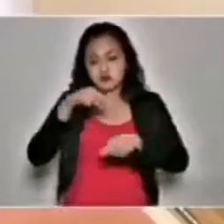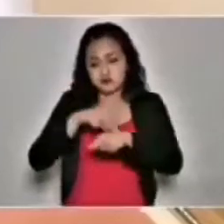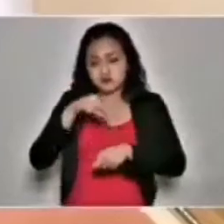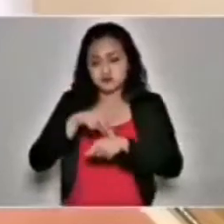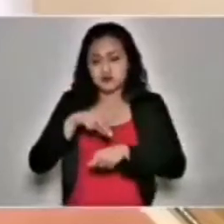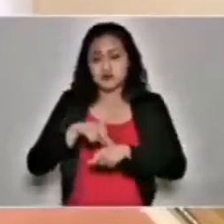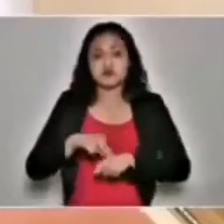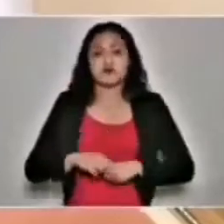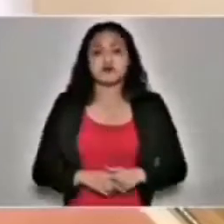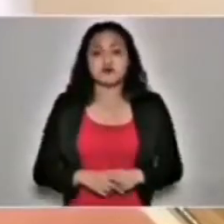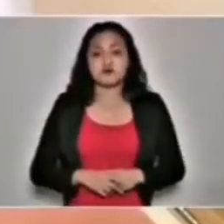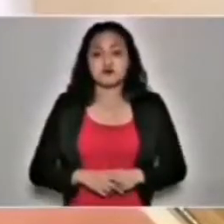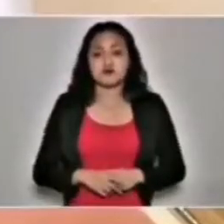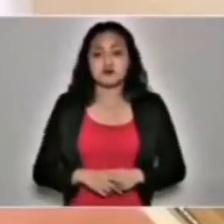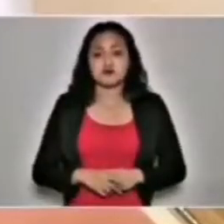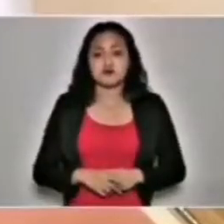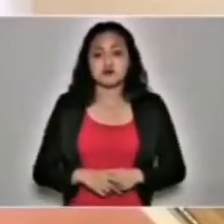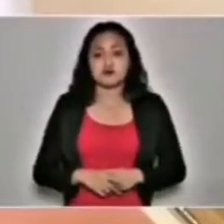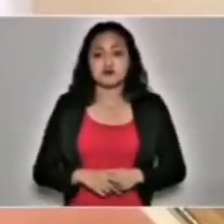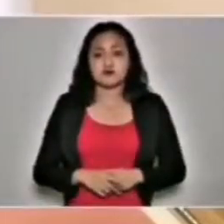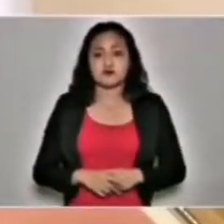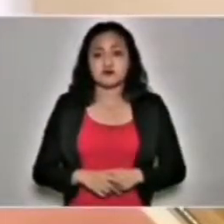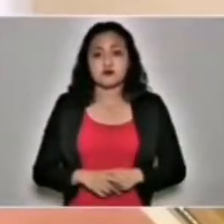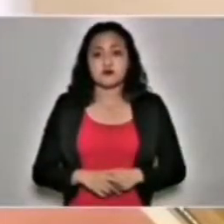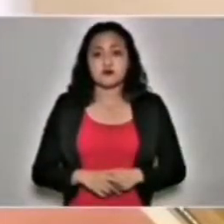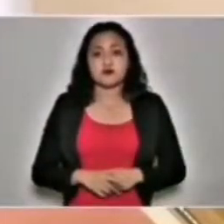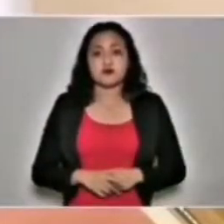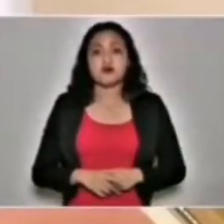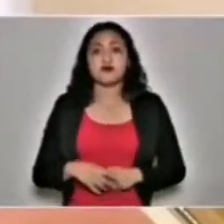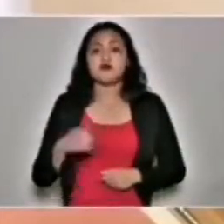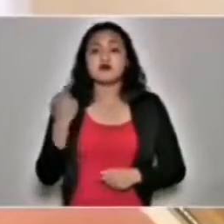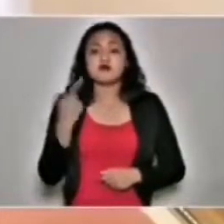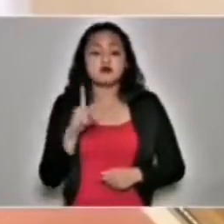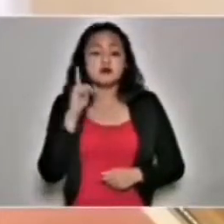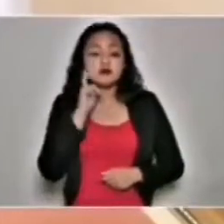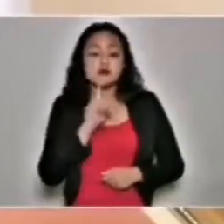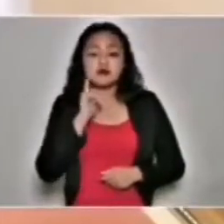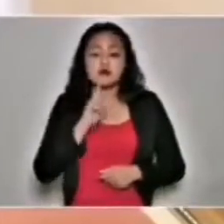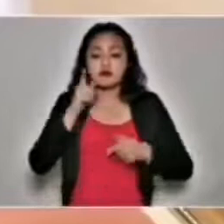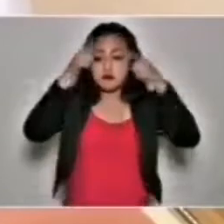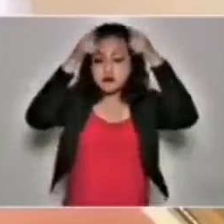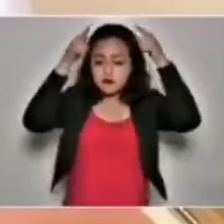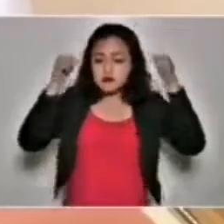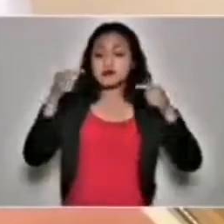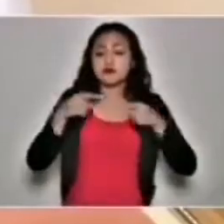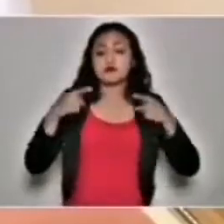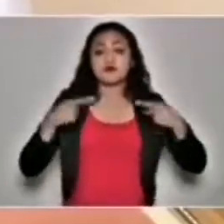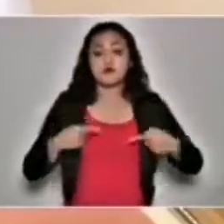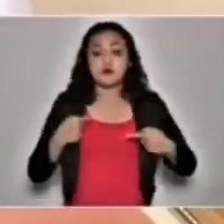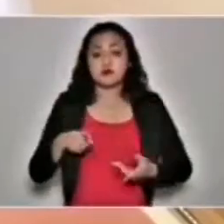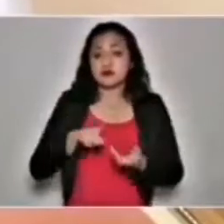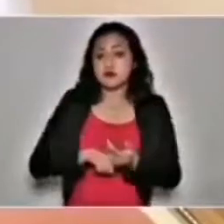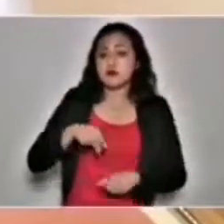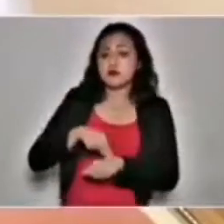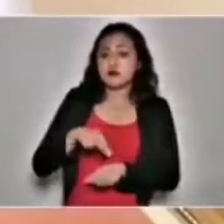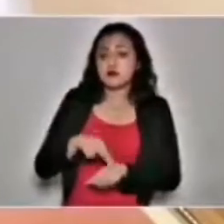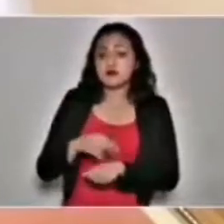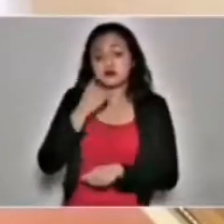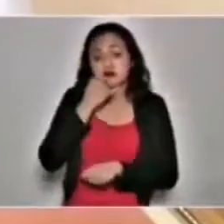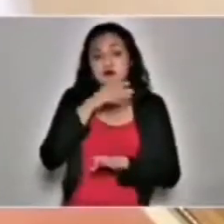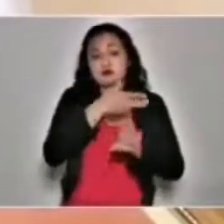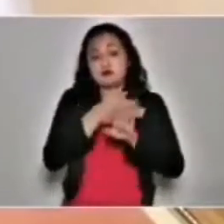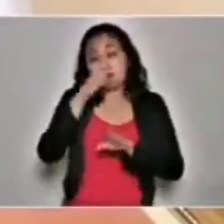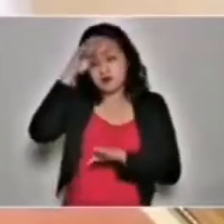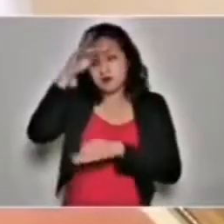médico. Los agravia. Agravia a las enfermeras, agravia al personal médico y agravia